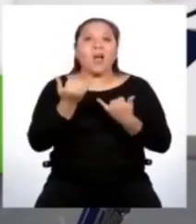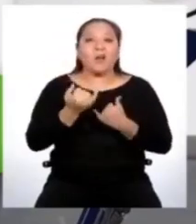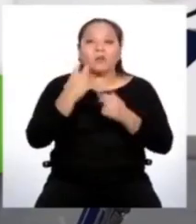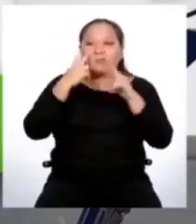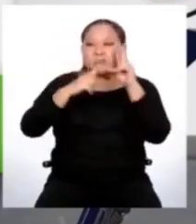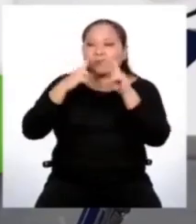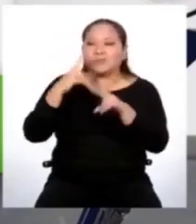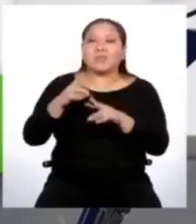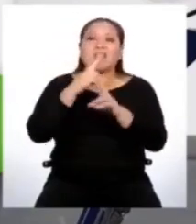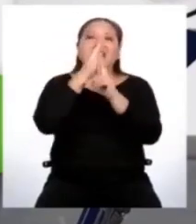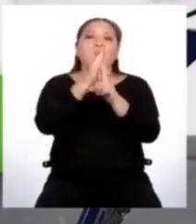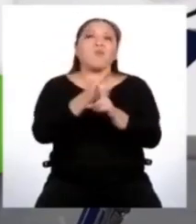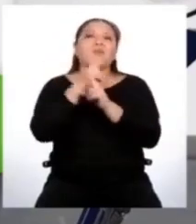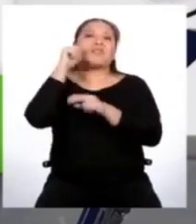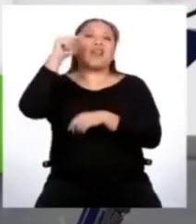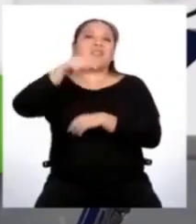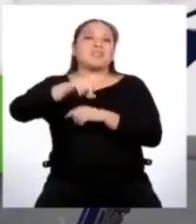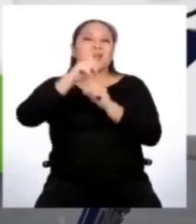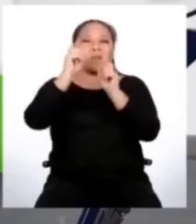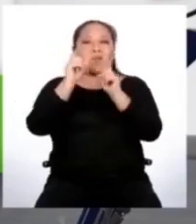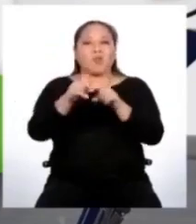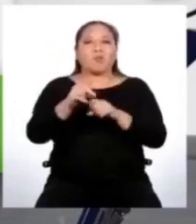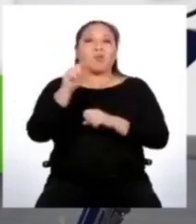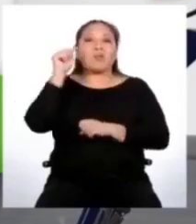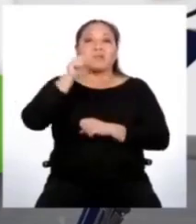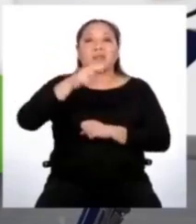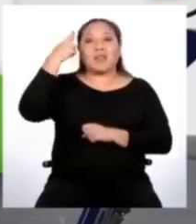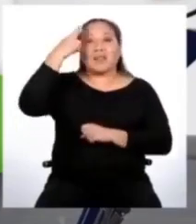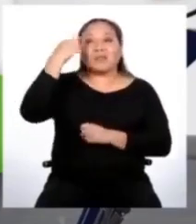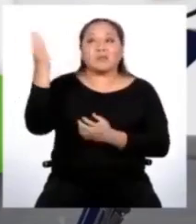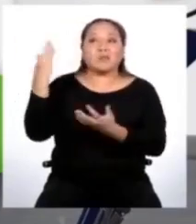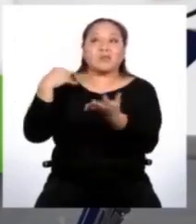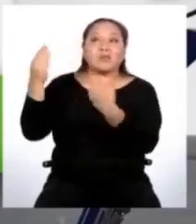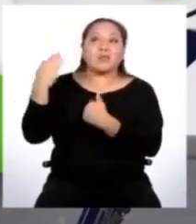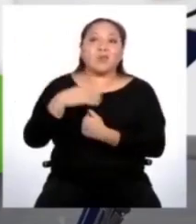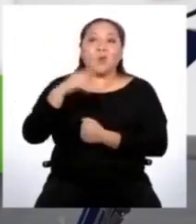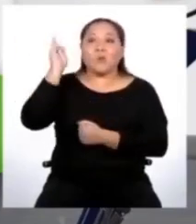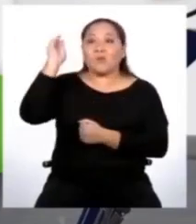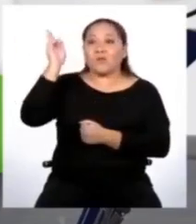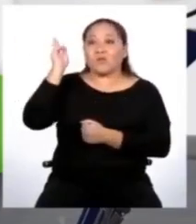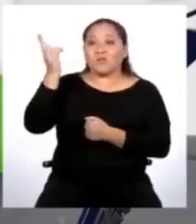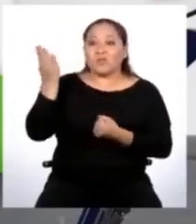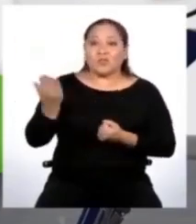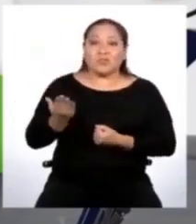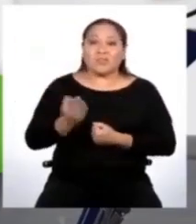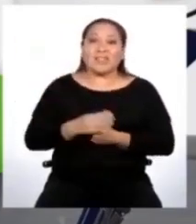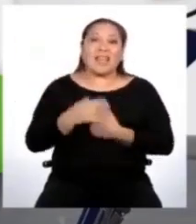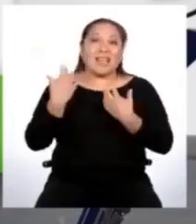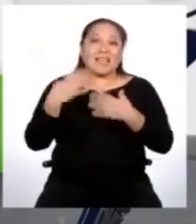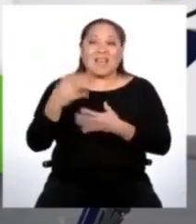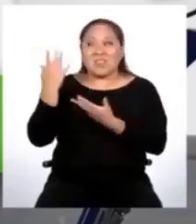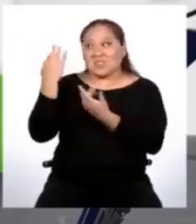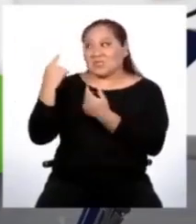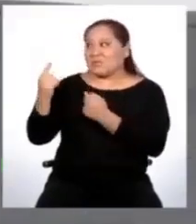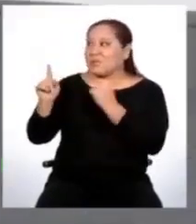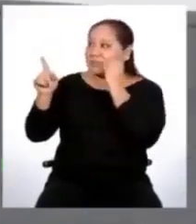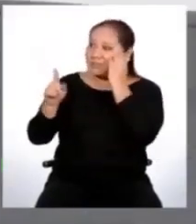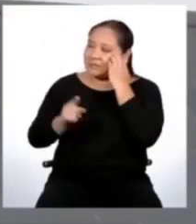a darle respuesta a esta pregunta. Por eso he llamado a un profesor quien ya nos espera en